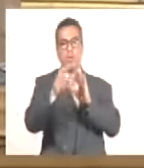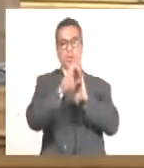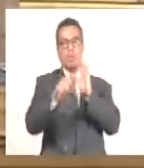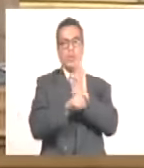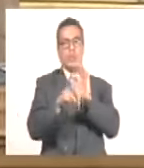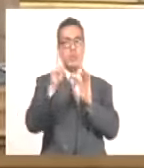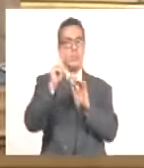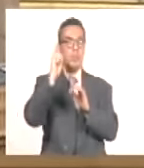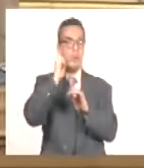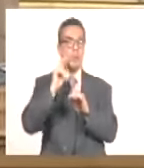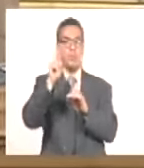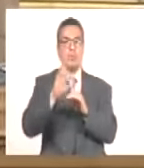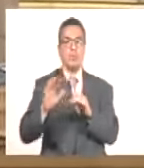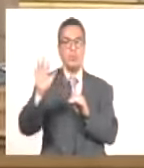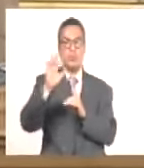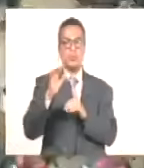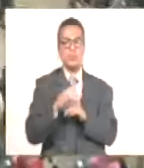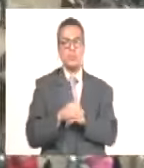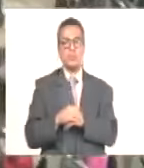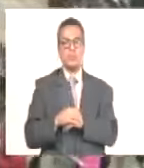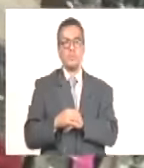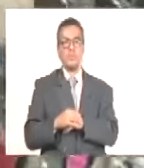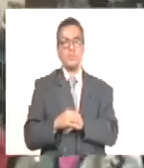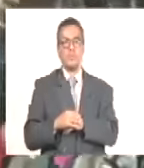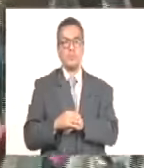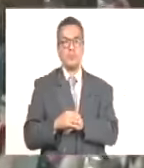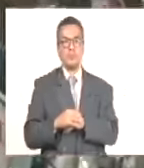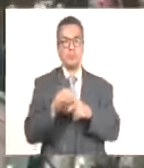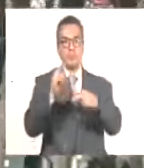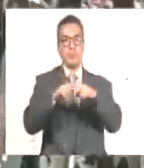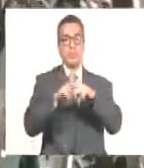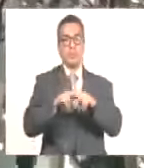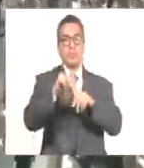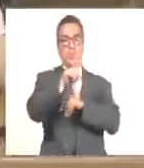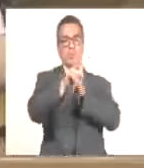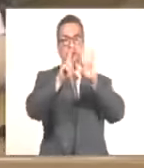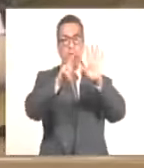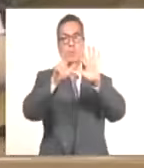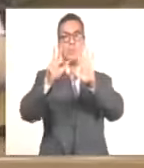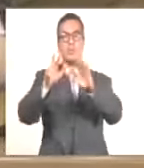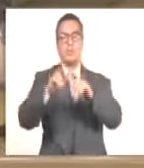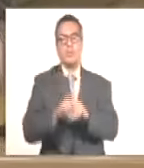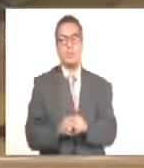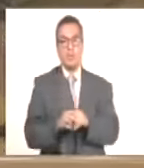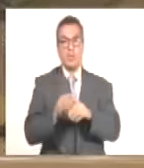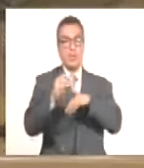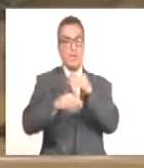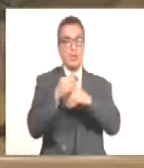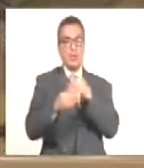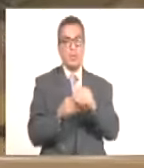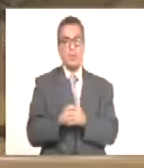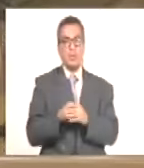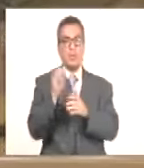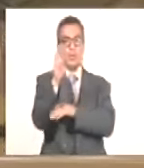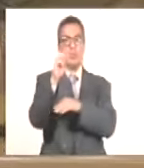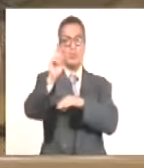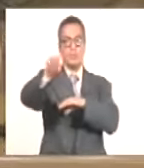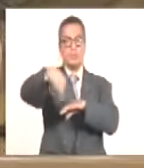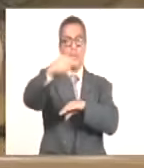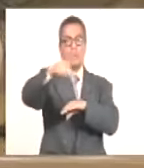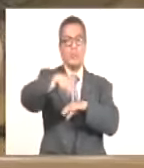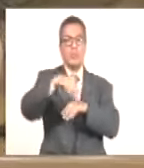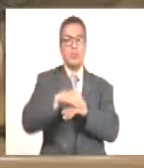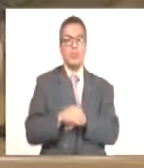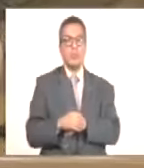Constitución de la República Bolivariana de Venezuela. Artículo 187. Corresponde a la Asamblea